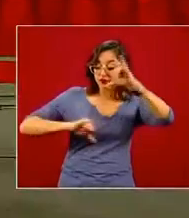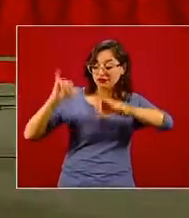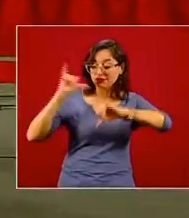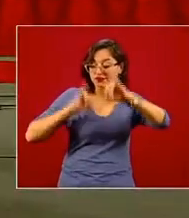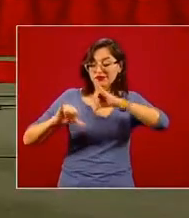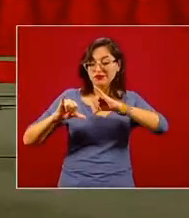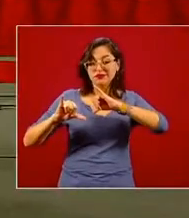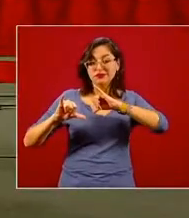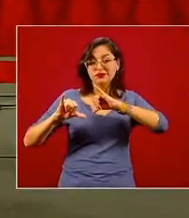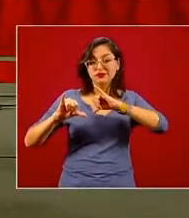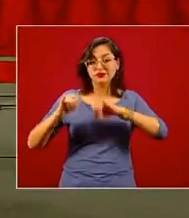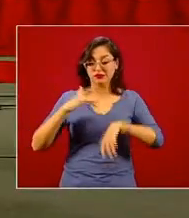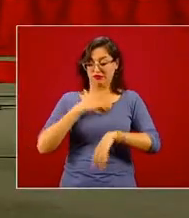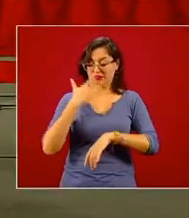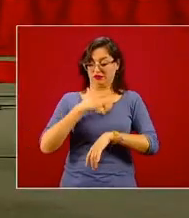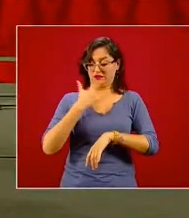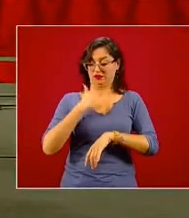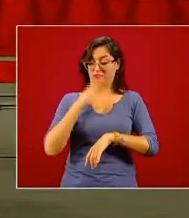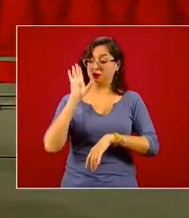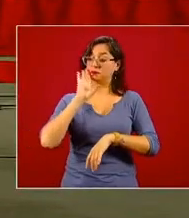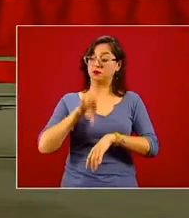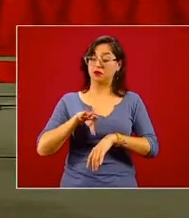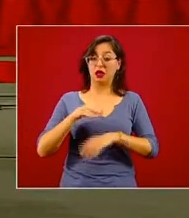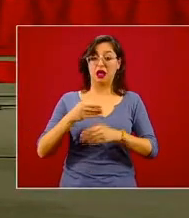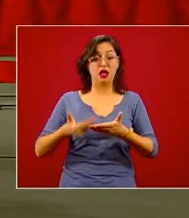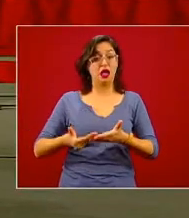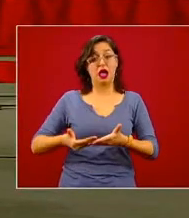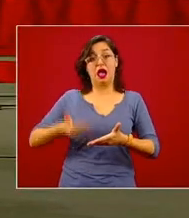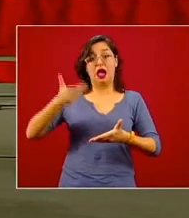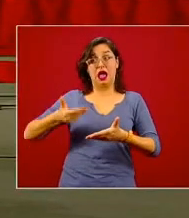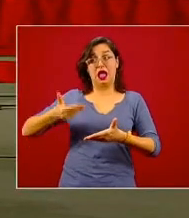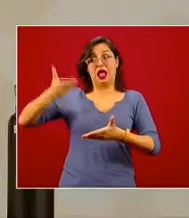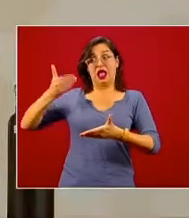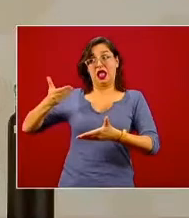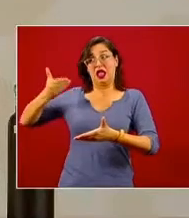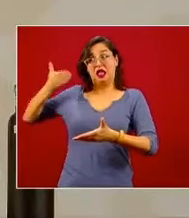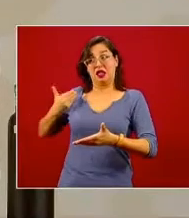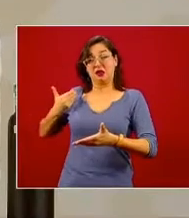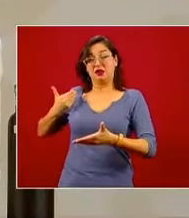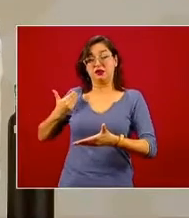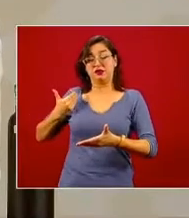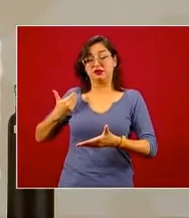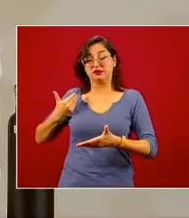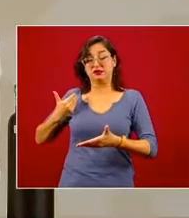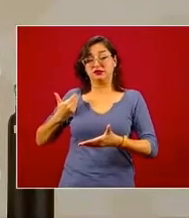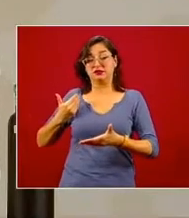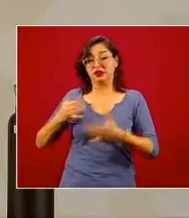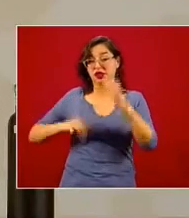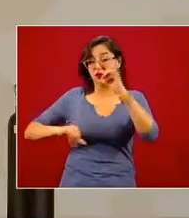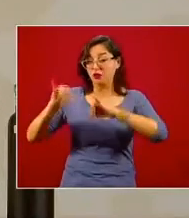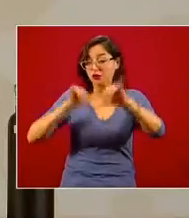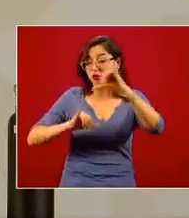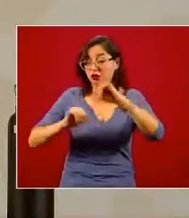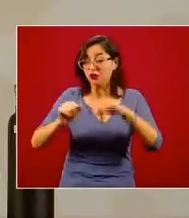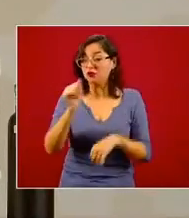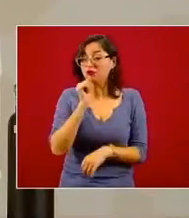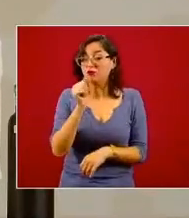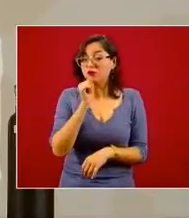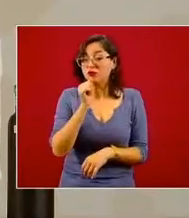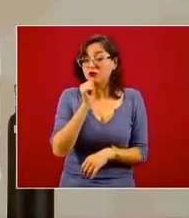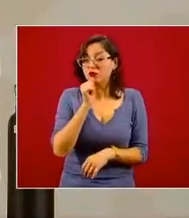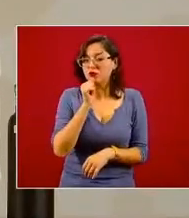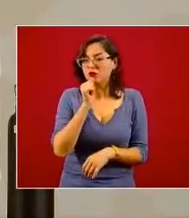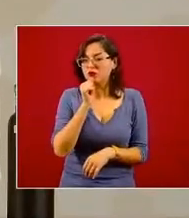haber iniciado los síntomas, antes es varias semanas antes del inicio de los síntomas, en la medida en que And no for se le había someone hecho